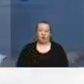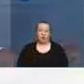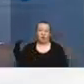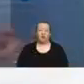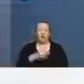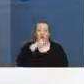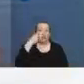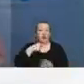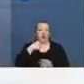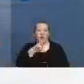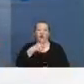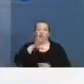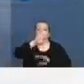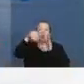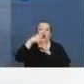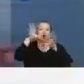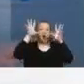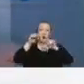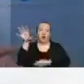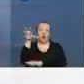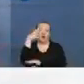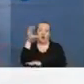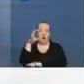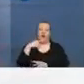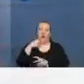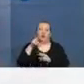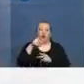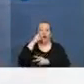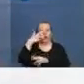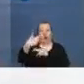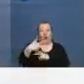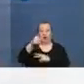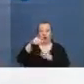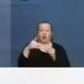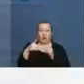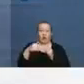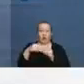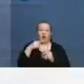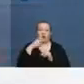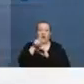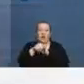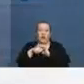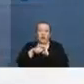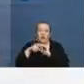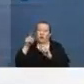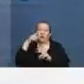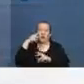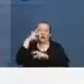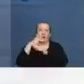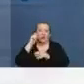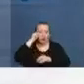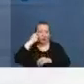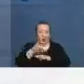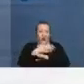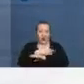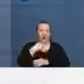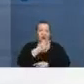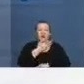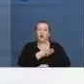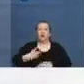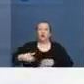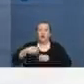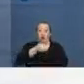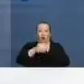presidente de carondelet está con su celular prendido como la cámara no estaba escondida en calor ni ley esté aprendiendo apagando radares que ser ignorante